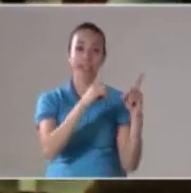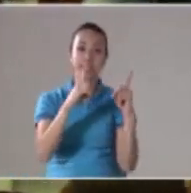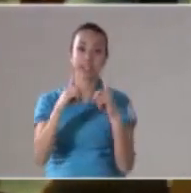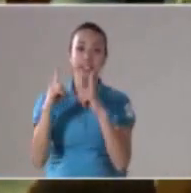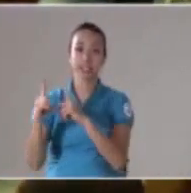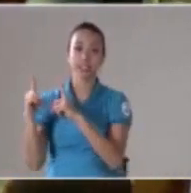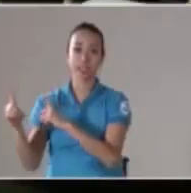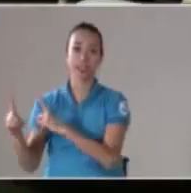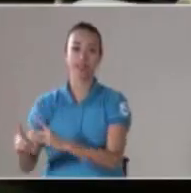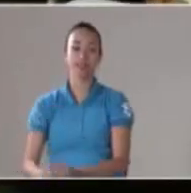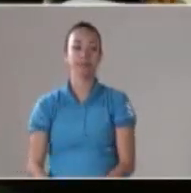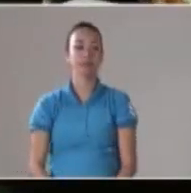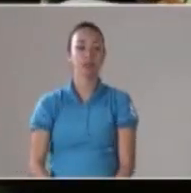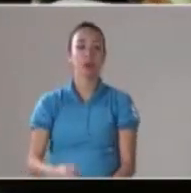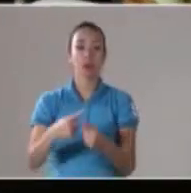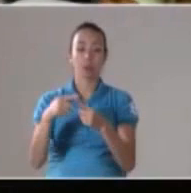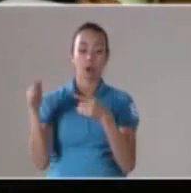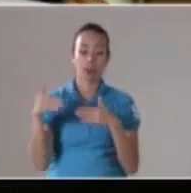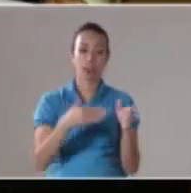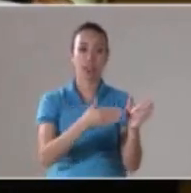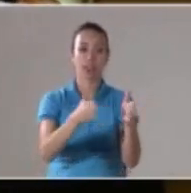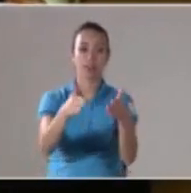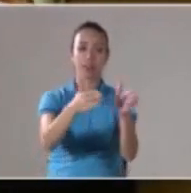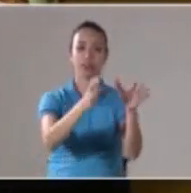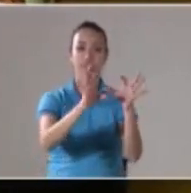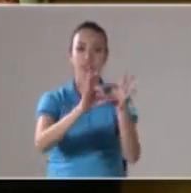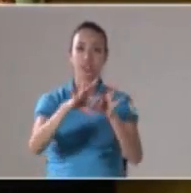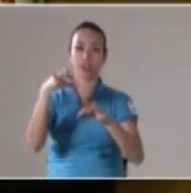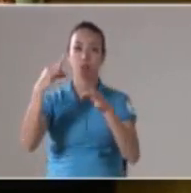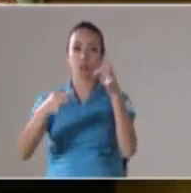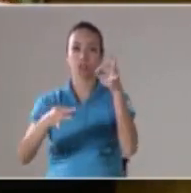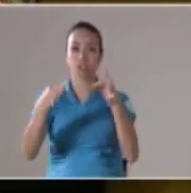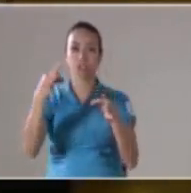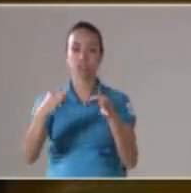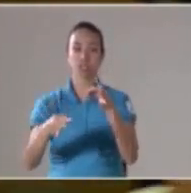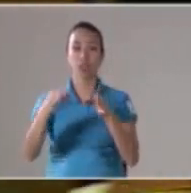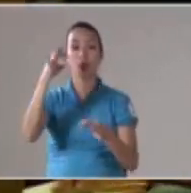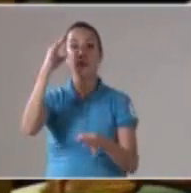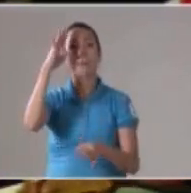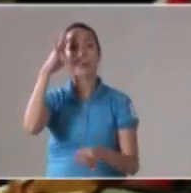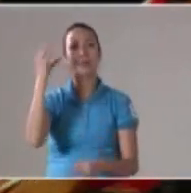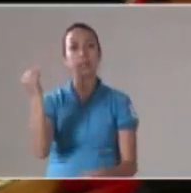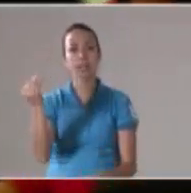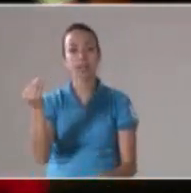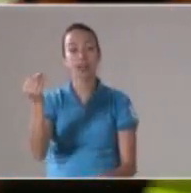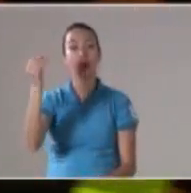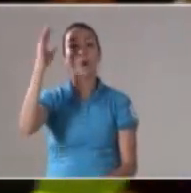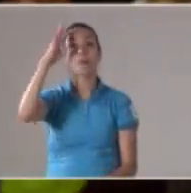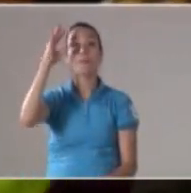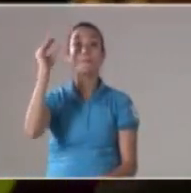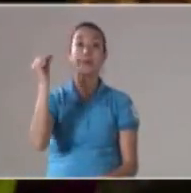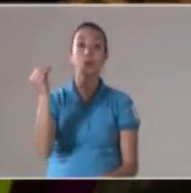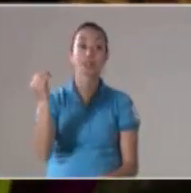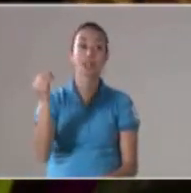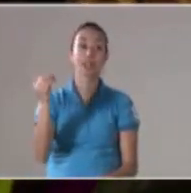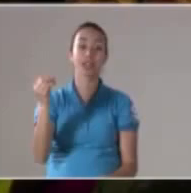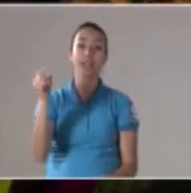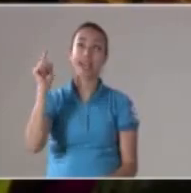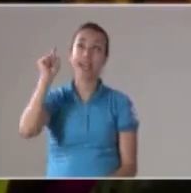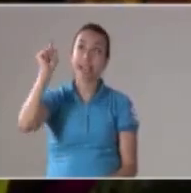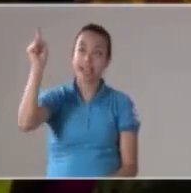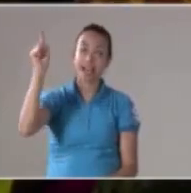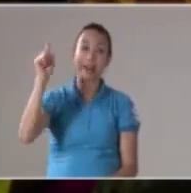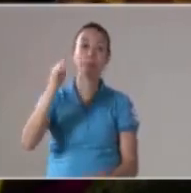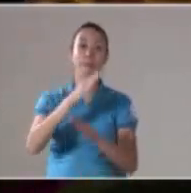me guía por sendas de justicia. ¿Por qué? Porque Él tiene que proteger su